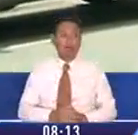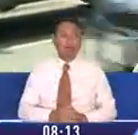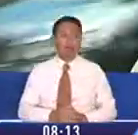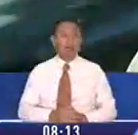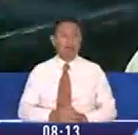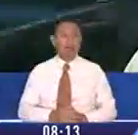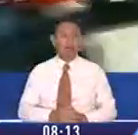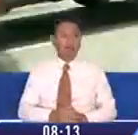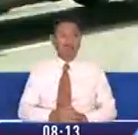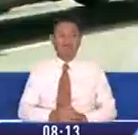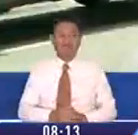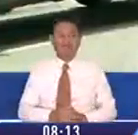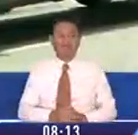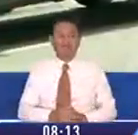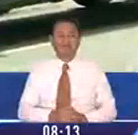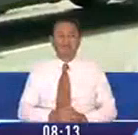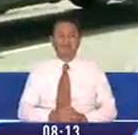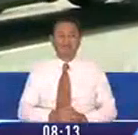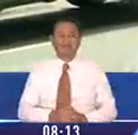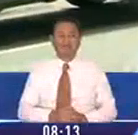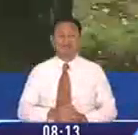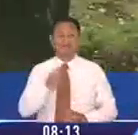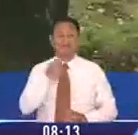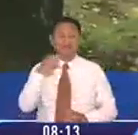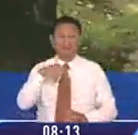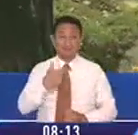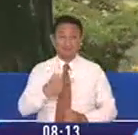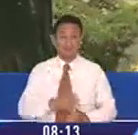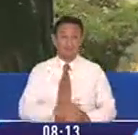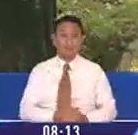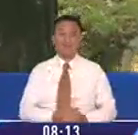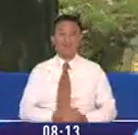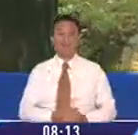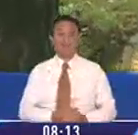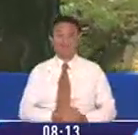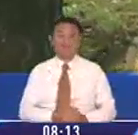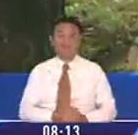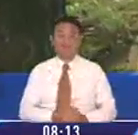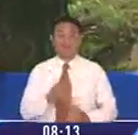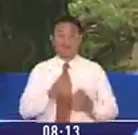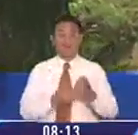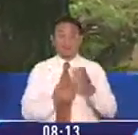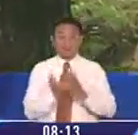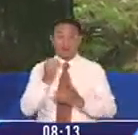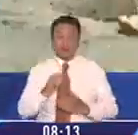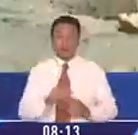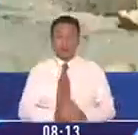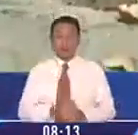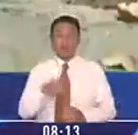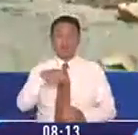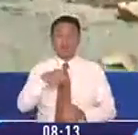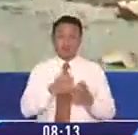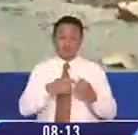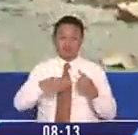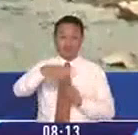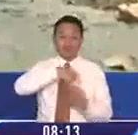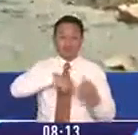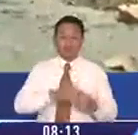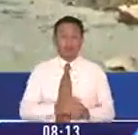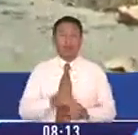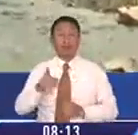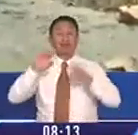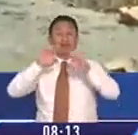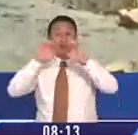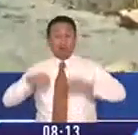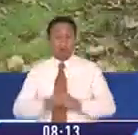ser plásticos, como ya me parece que lo están poniendo. La problemática no es nueva y se convierte en un círculo vicioso. La empresa de agua